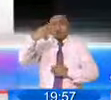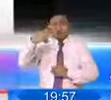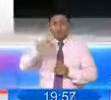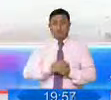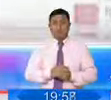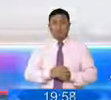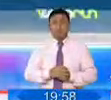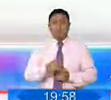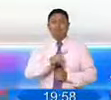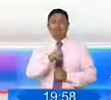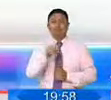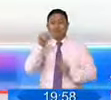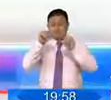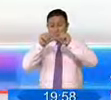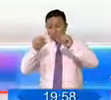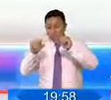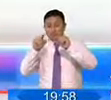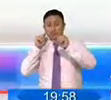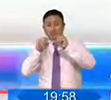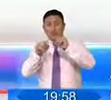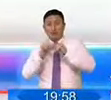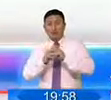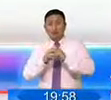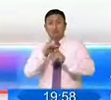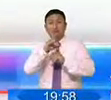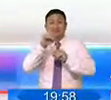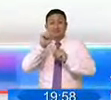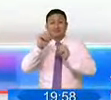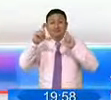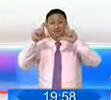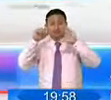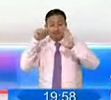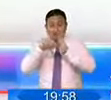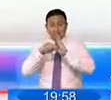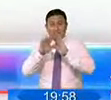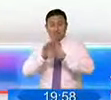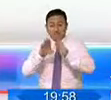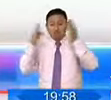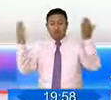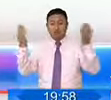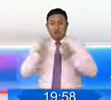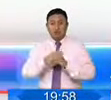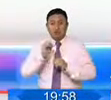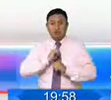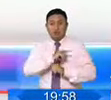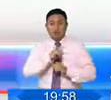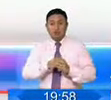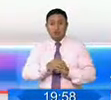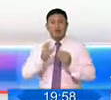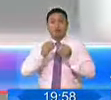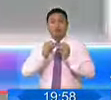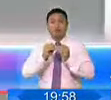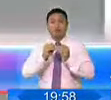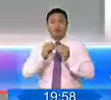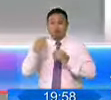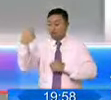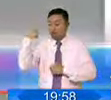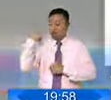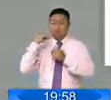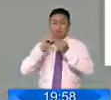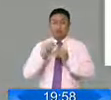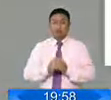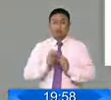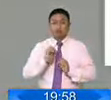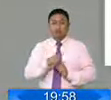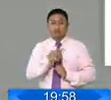www.quitoultimasnoticias15k.es, hacer clic en un banner que dice registra tus fotos aquí y se me abre de inmediato para que yo pueda colocar el número del dorsal. Este número